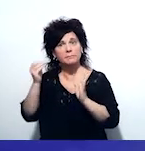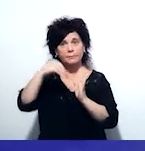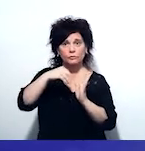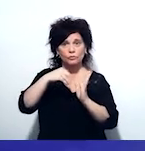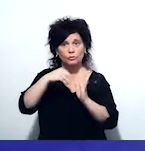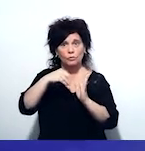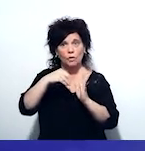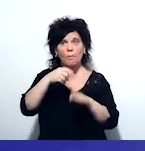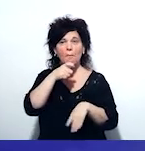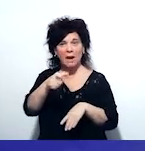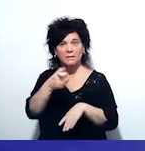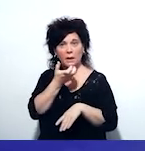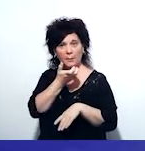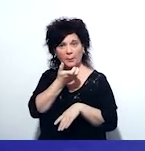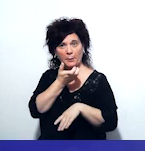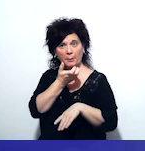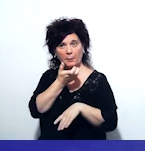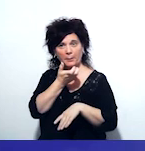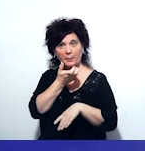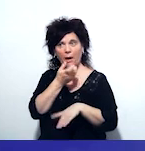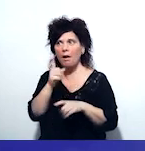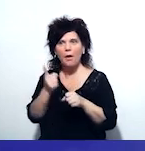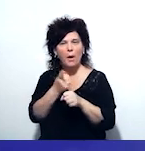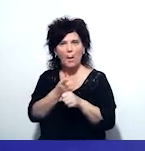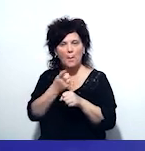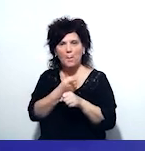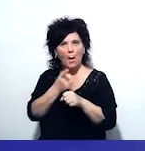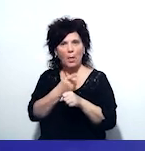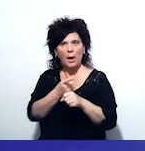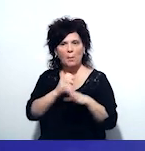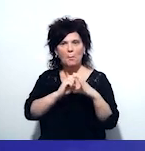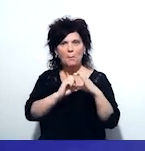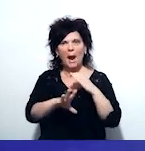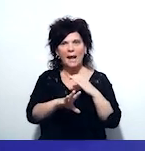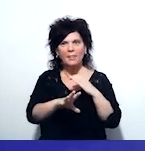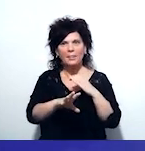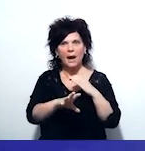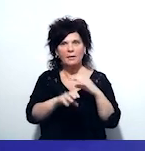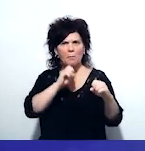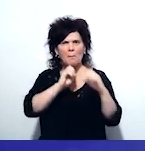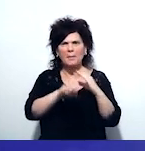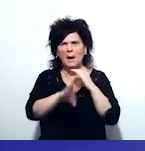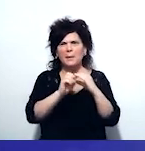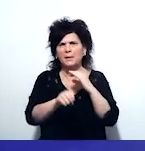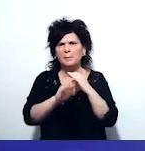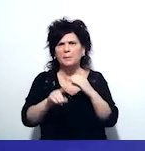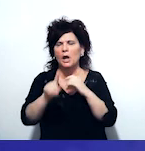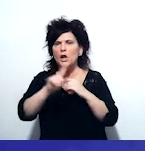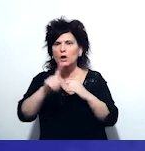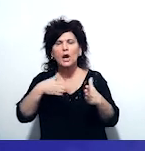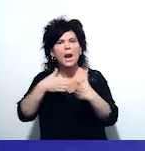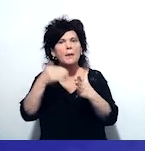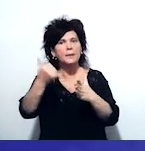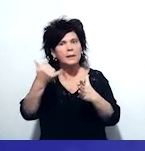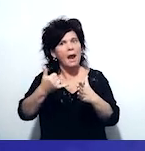los mensajes de voz y de datos no se pueden reenviar N cantidad de veces. Hay como un límite del